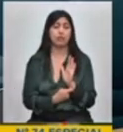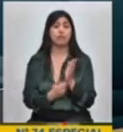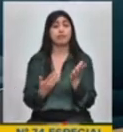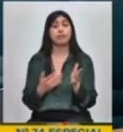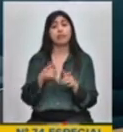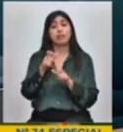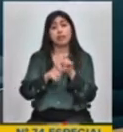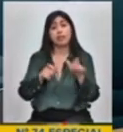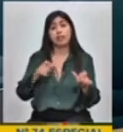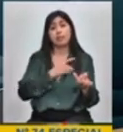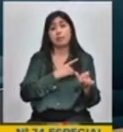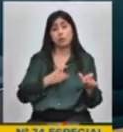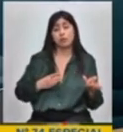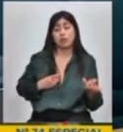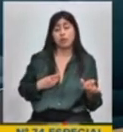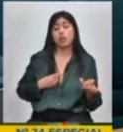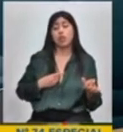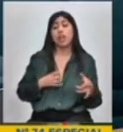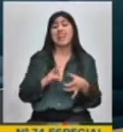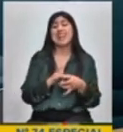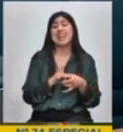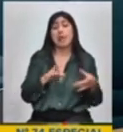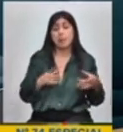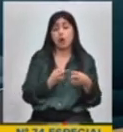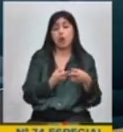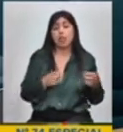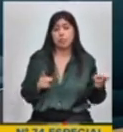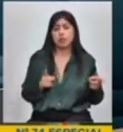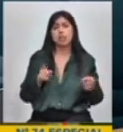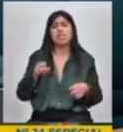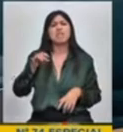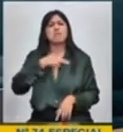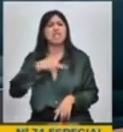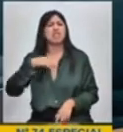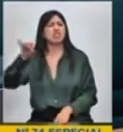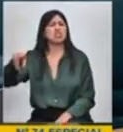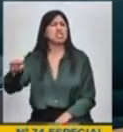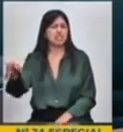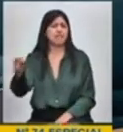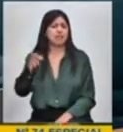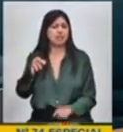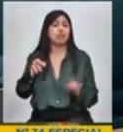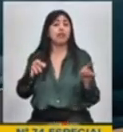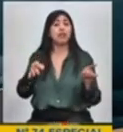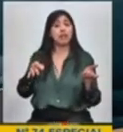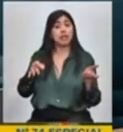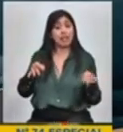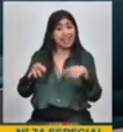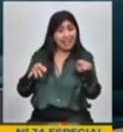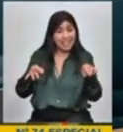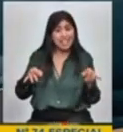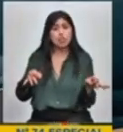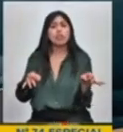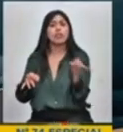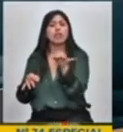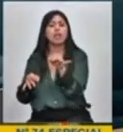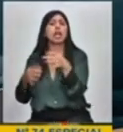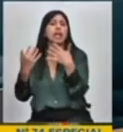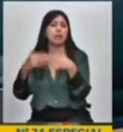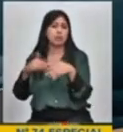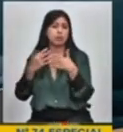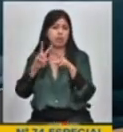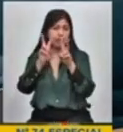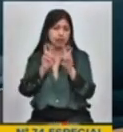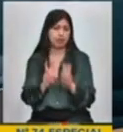demócratas, y el ministro lo sabe, pusieron un foco en lo que dice relación con temas que son esenciales para ellos. Pero